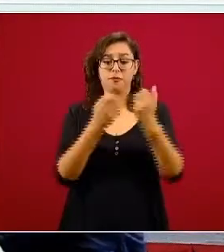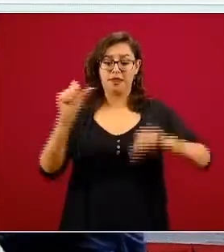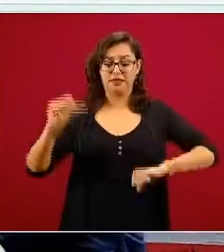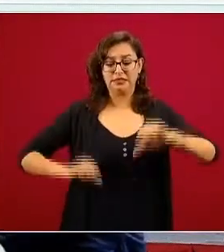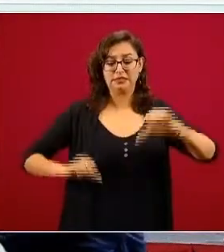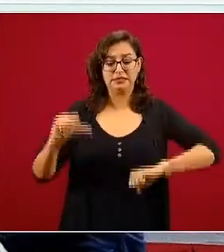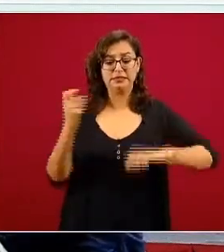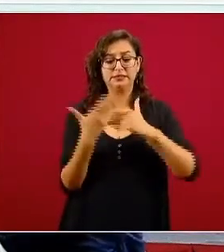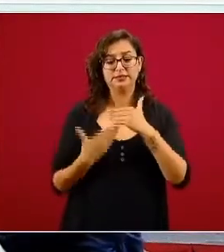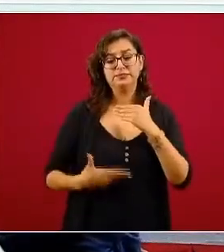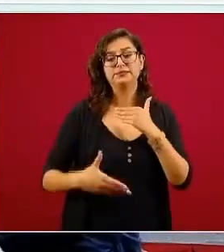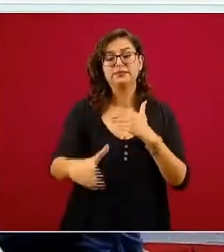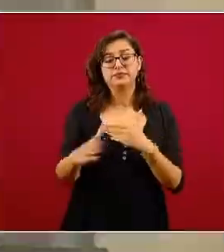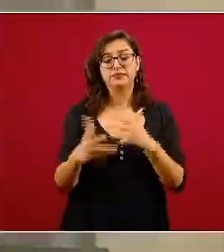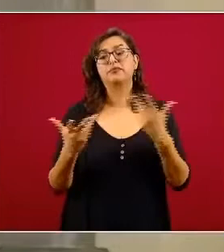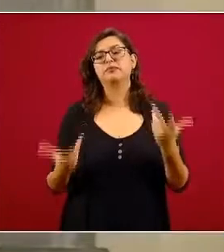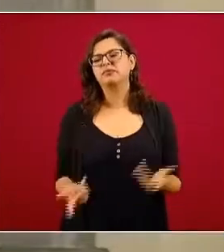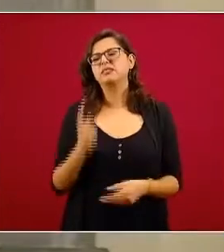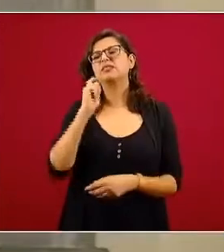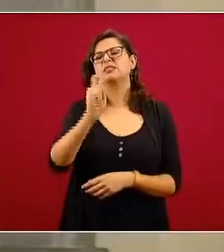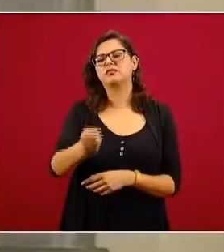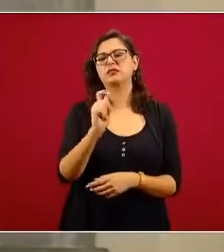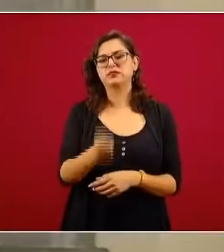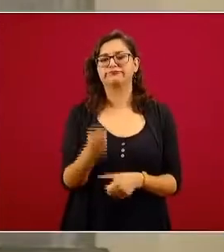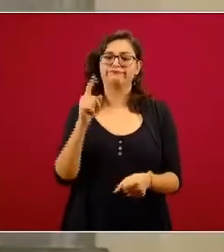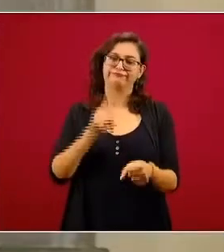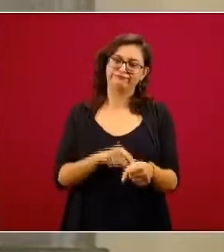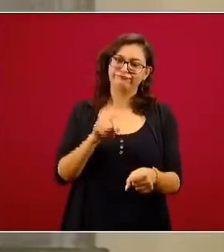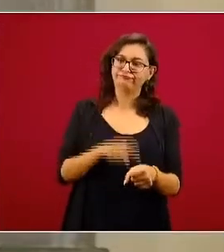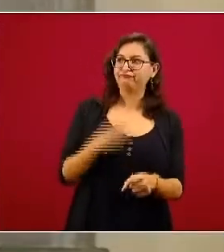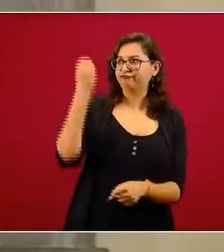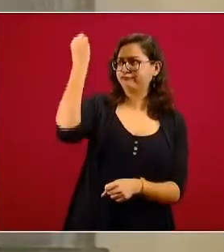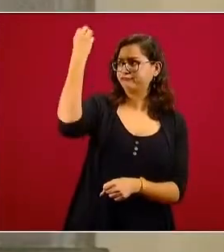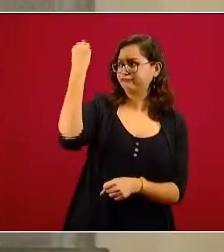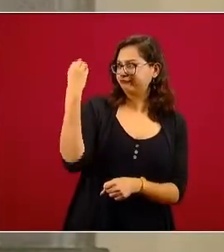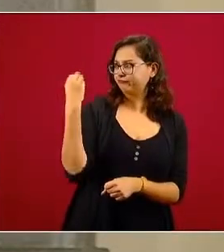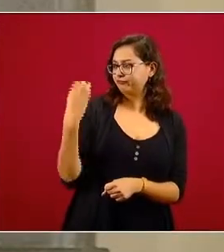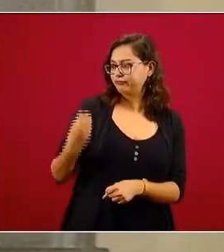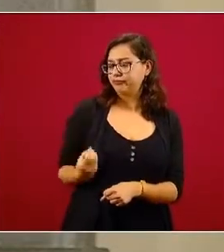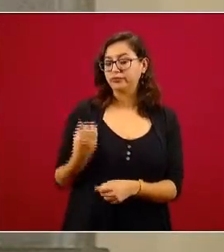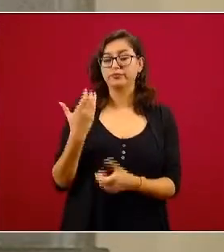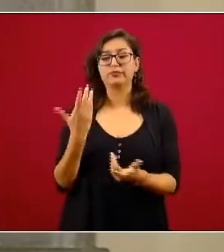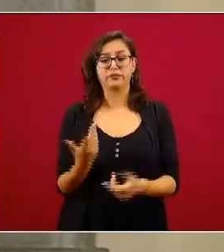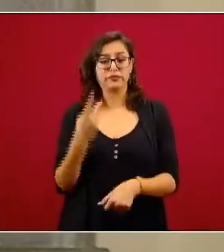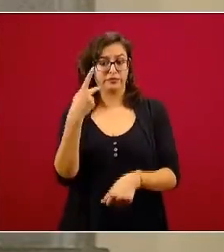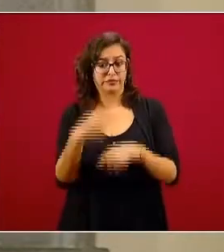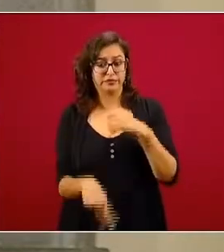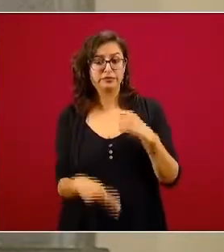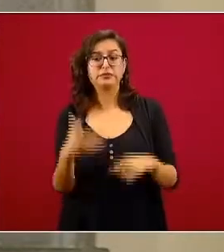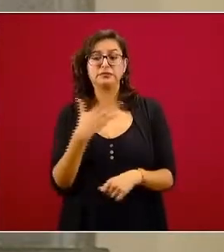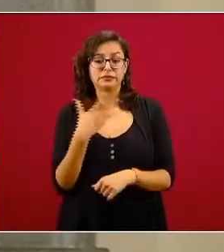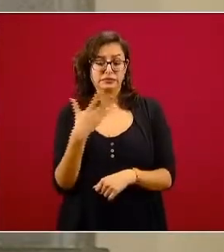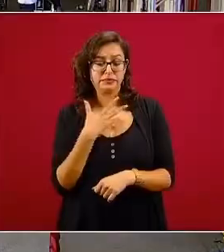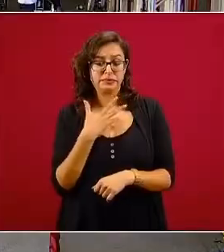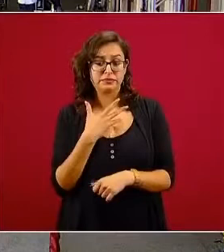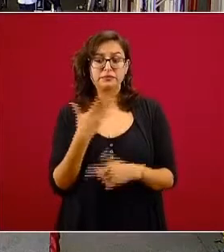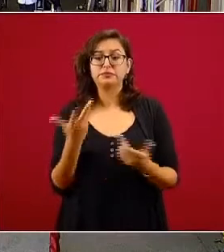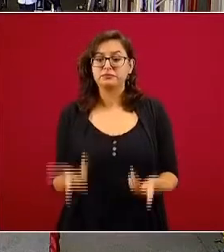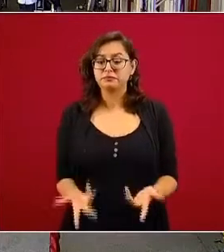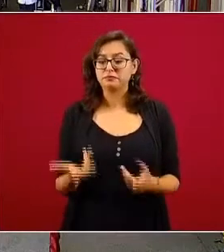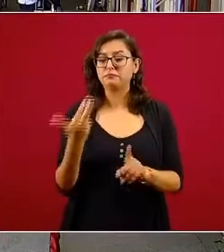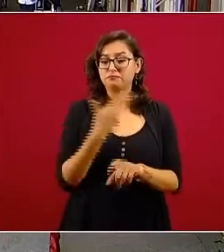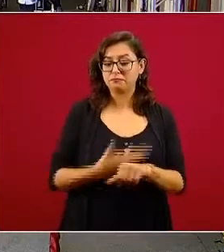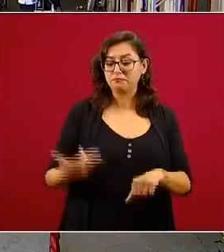saben, se caracteriza por la implementación del semáforo de riesgo COVID, que nos permite de una manera